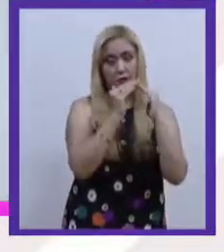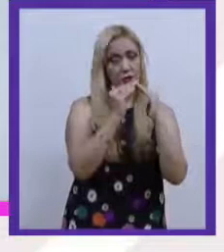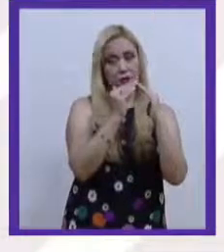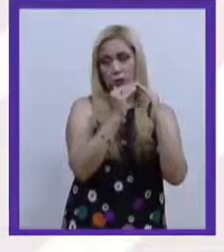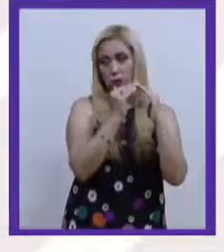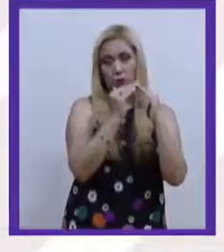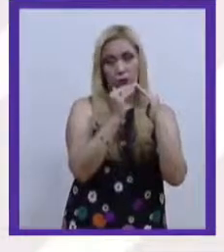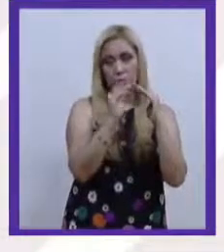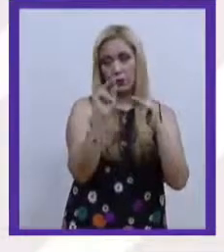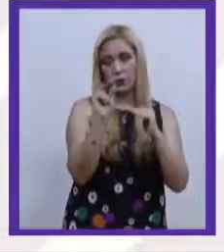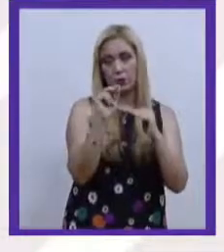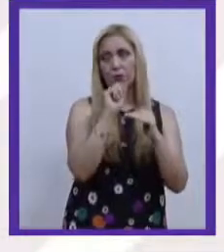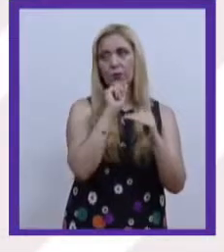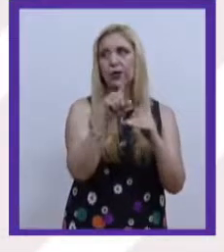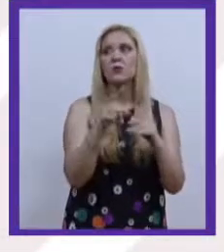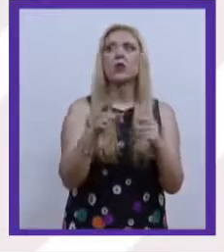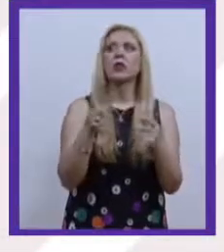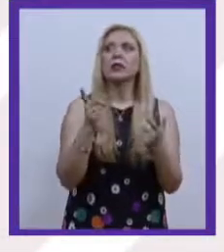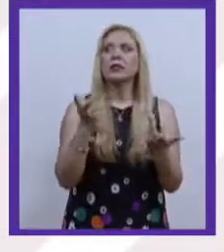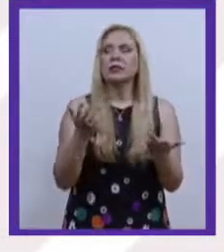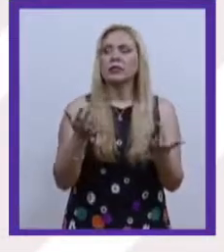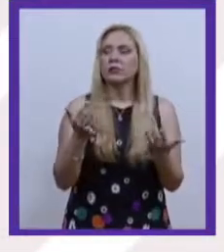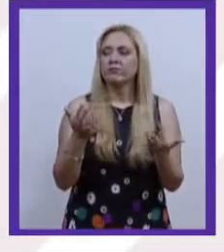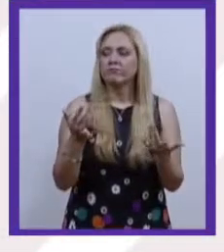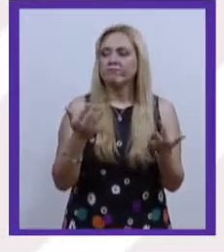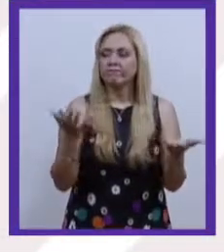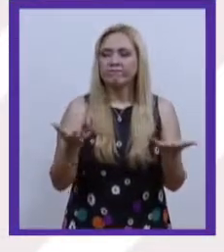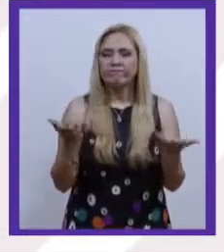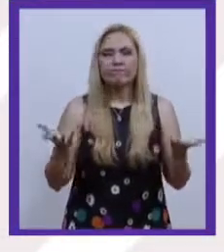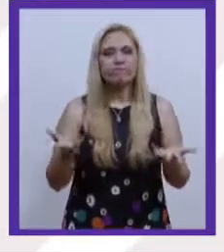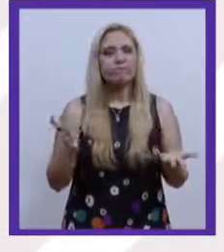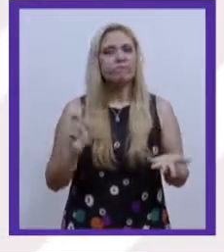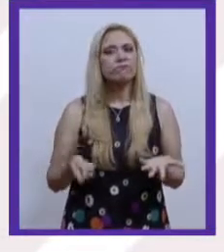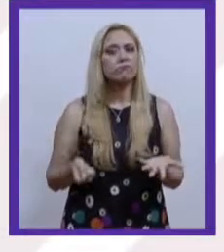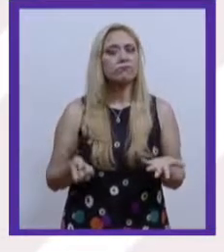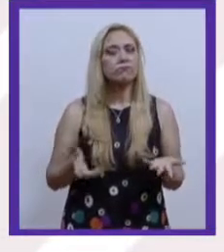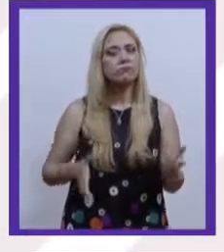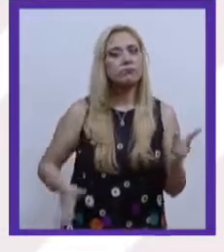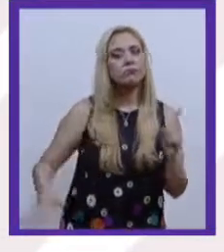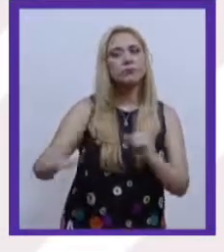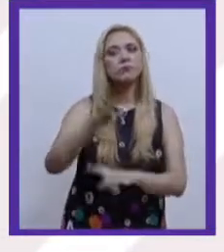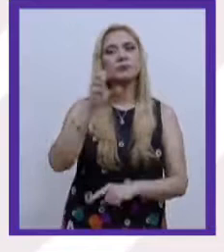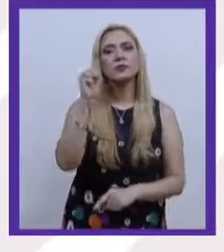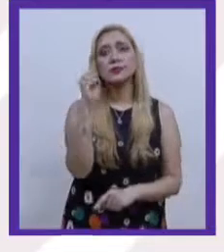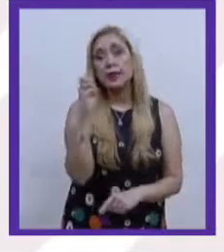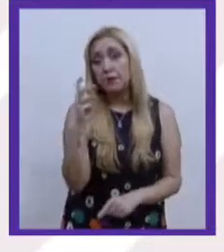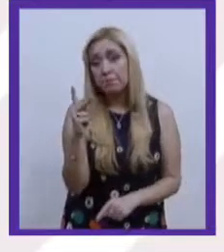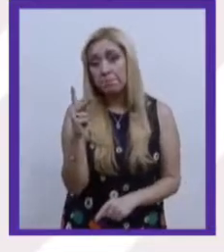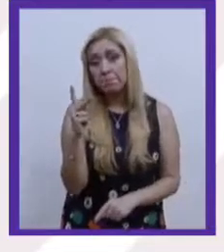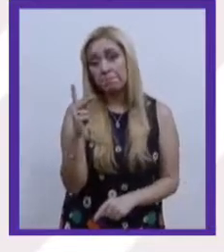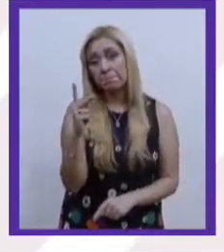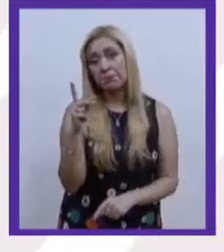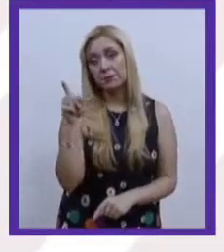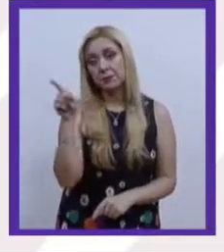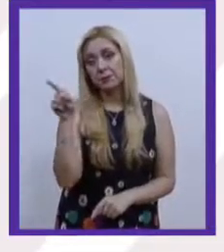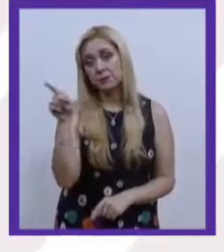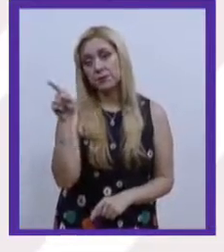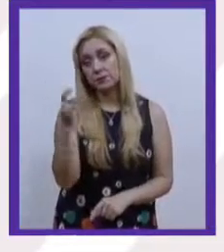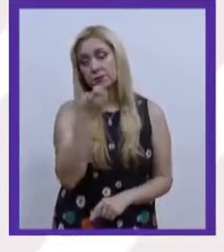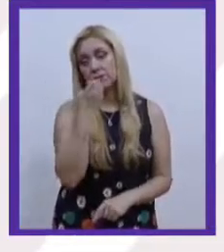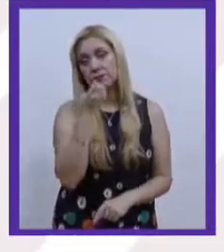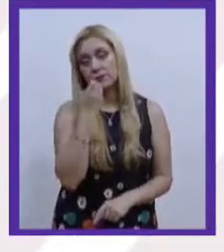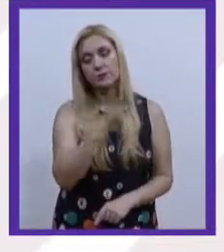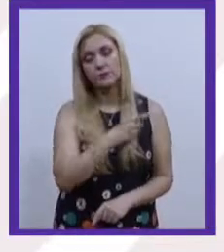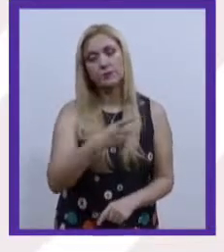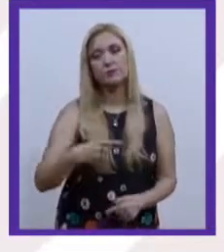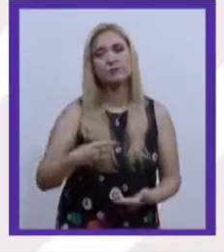sobre todo, digamos, son estas tareas que el sistema de educación pública tiene que